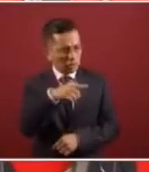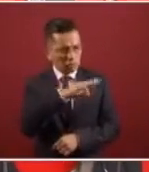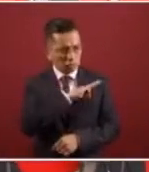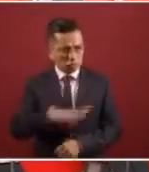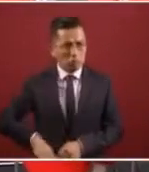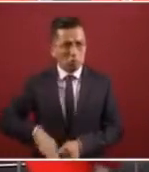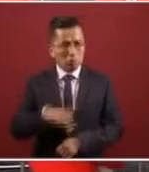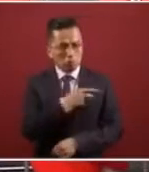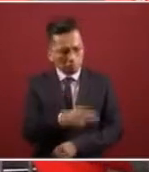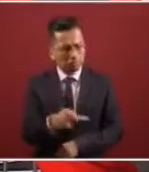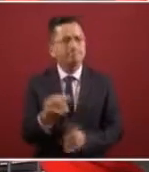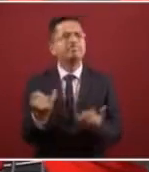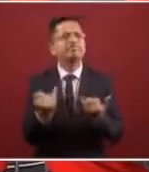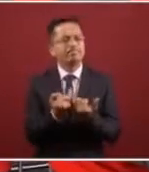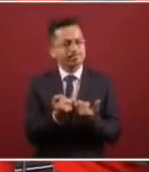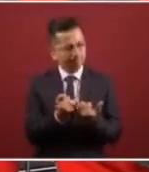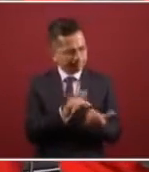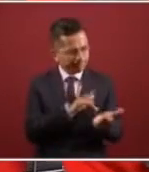y